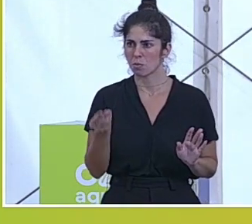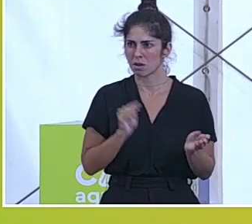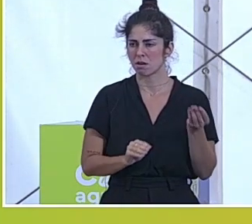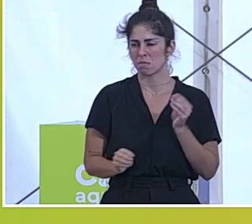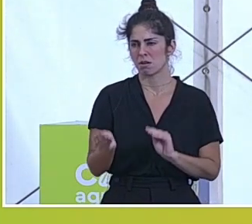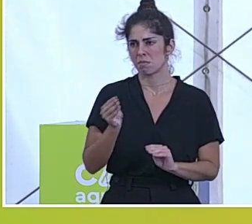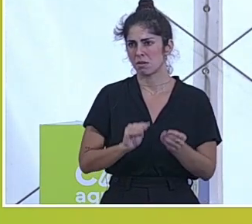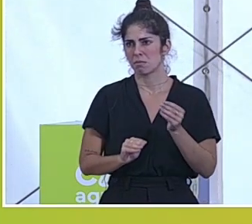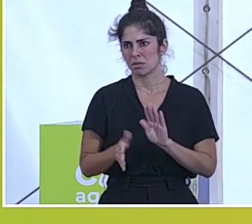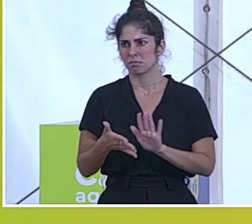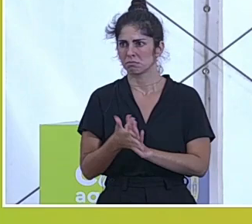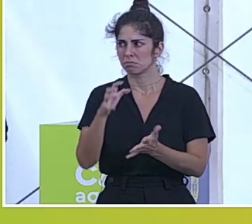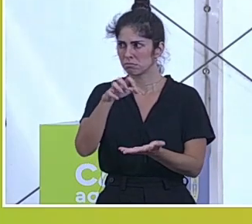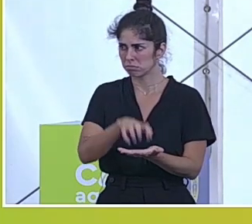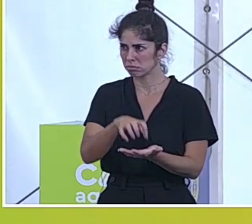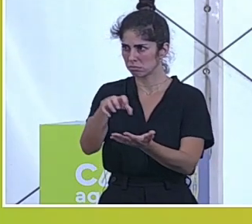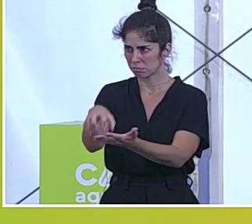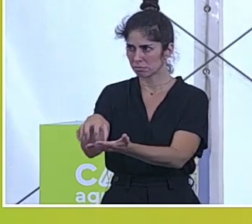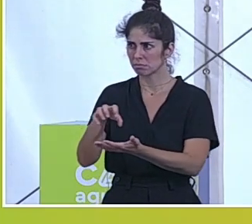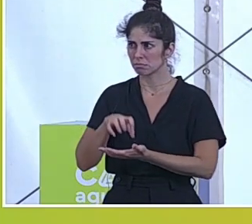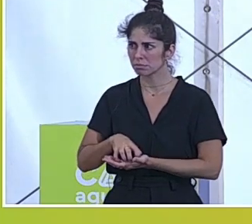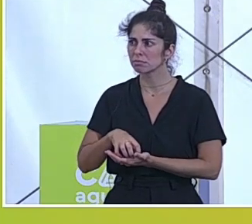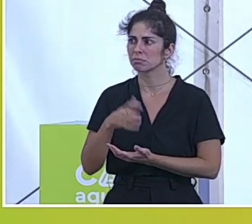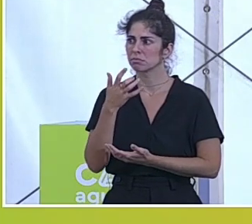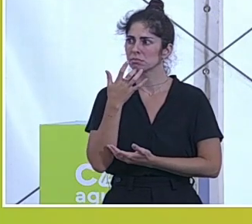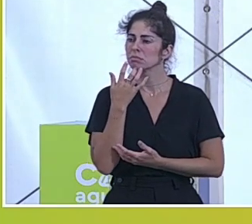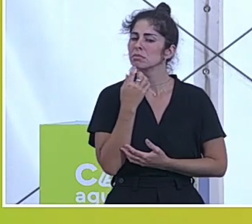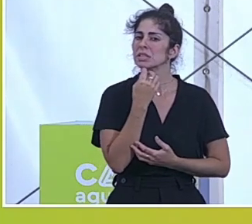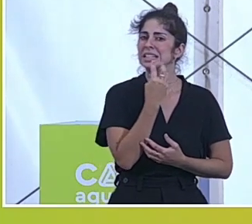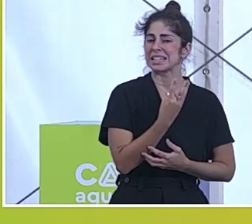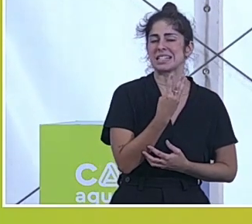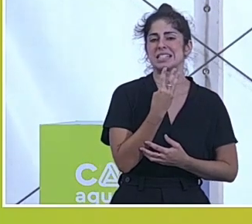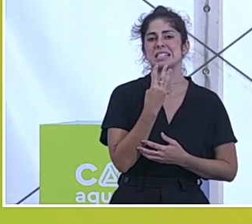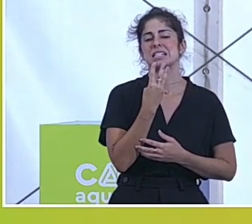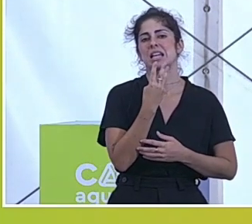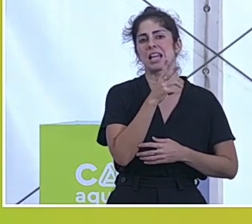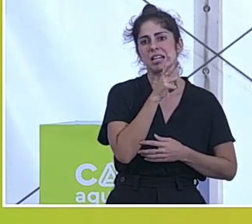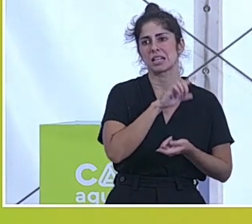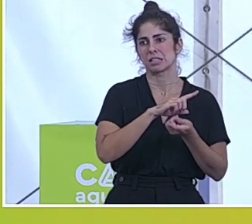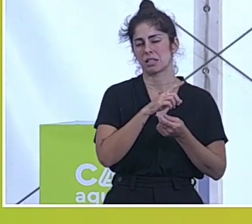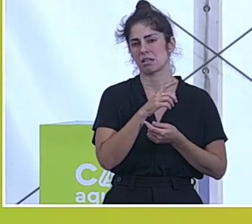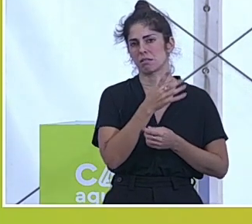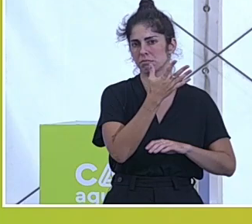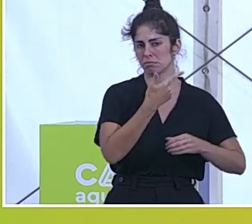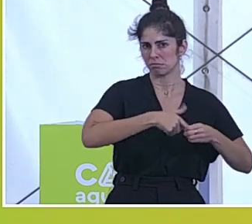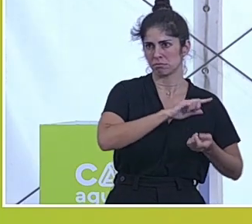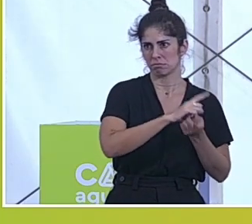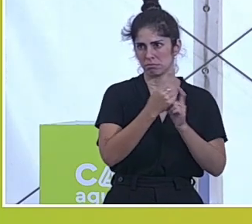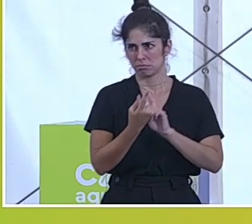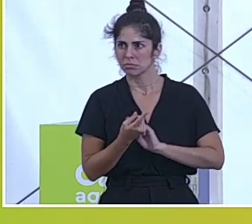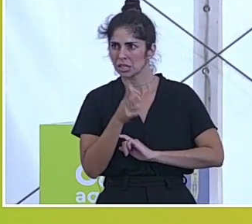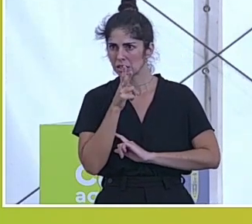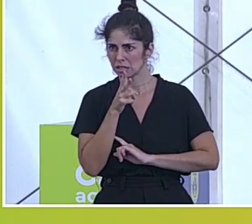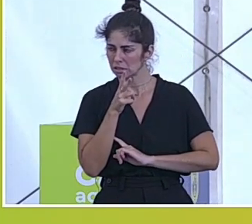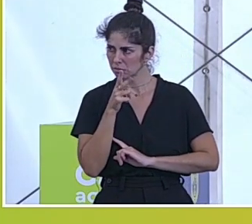instalaciones que van a ser 2 electrolizadores, uno de 1 kilogramo y otro de 3 kilogramos. El electrolizador de 1 kilogramo se utilizará para